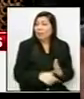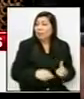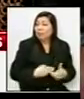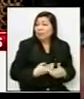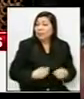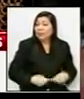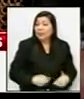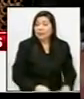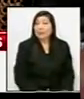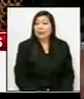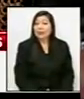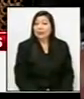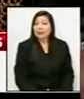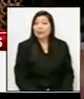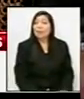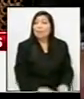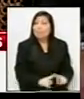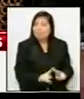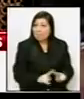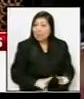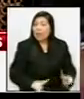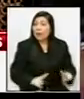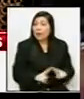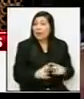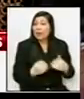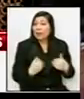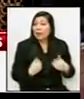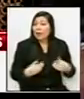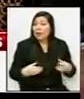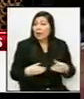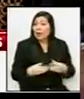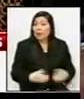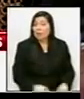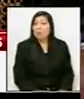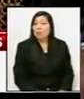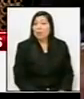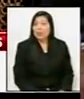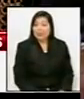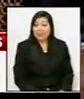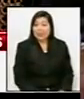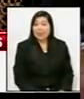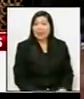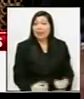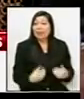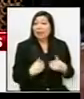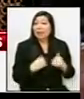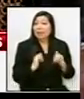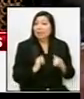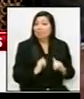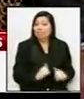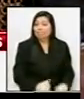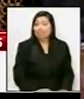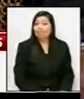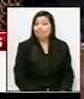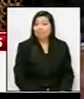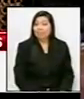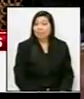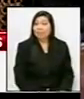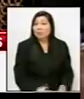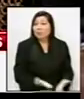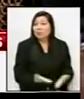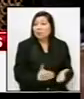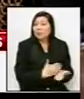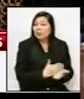de debate y valoración que se tenga que hacer en la comisión permanente, tenga que quedar determinado. En el caso de